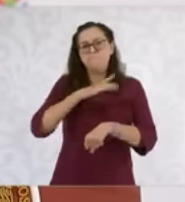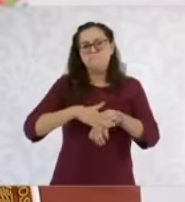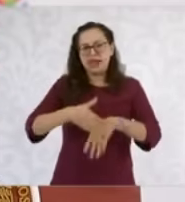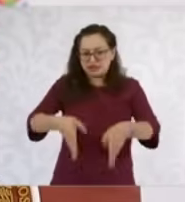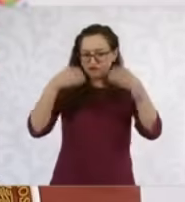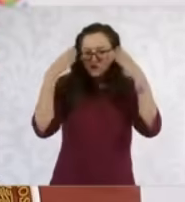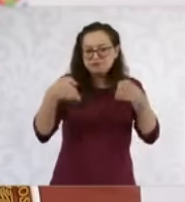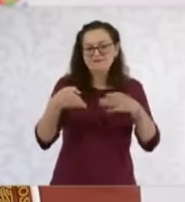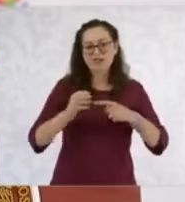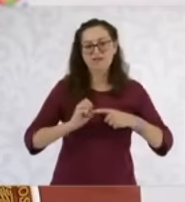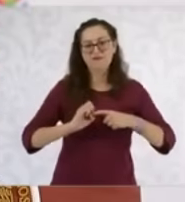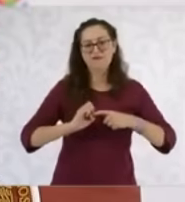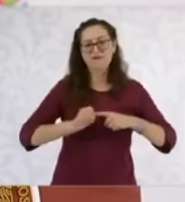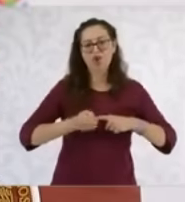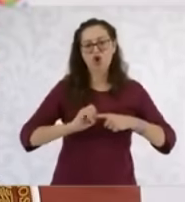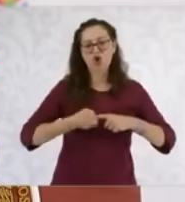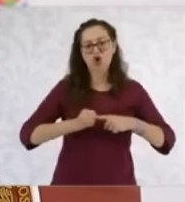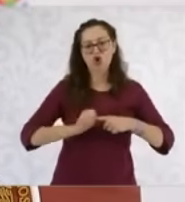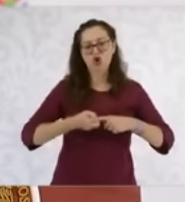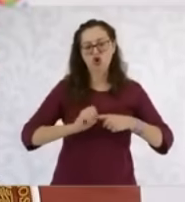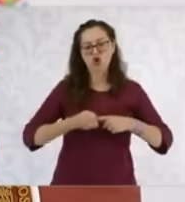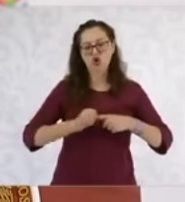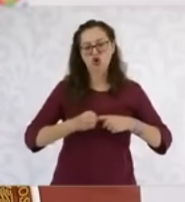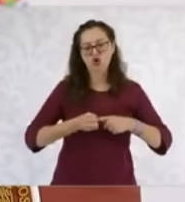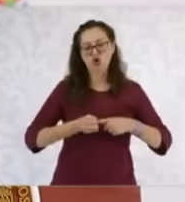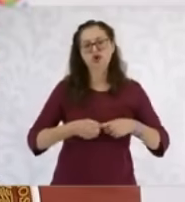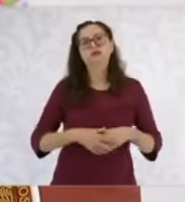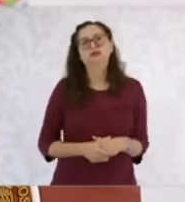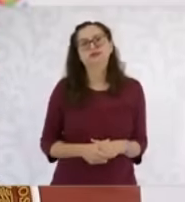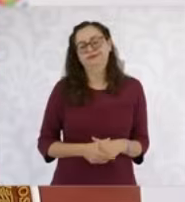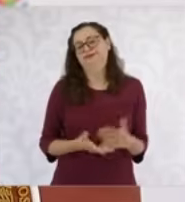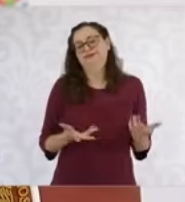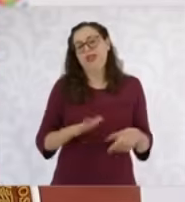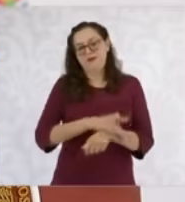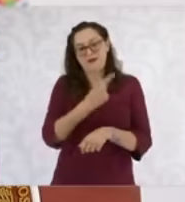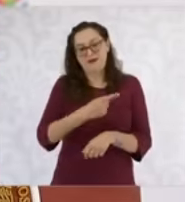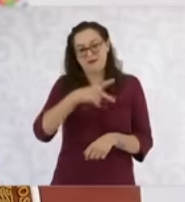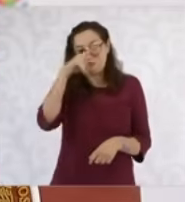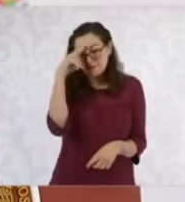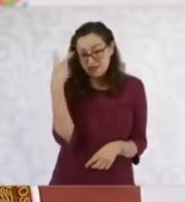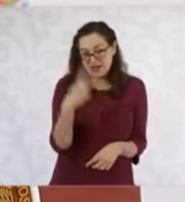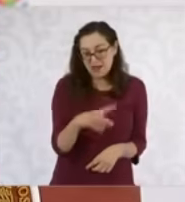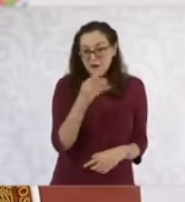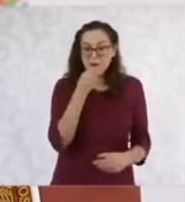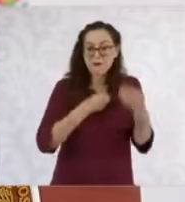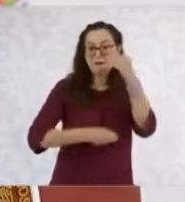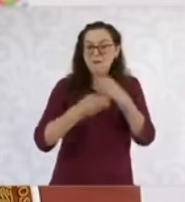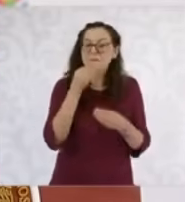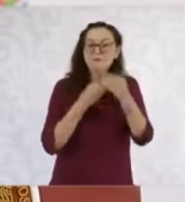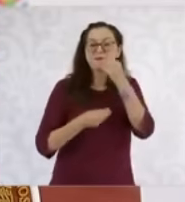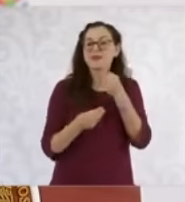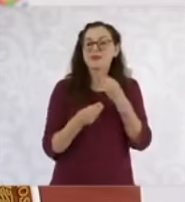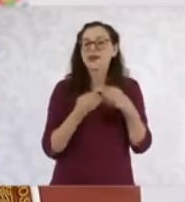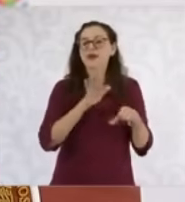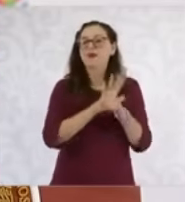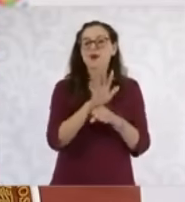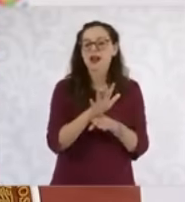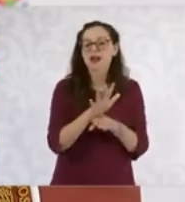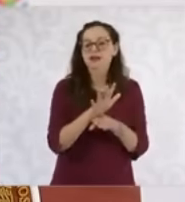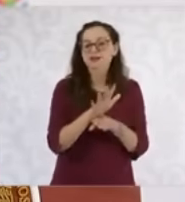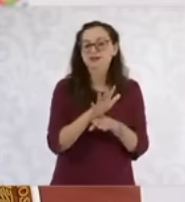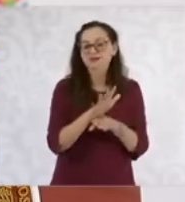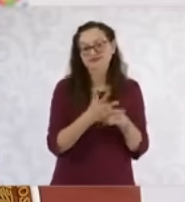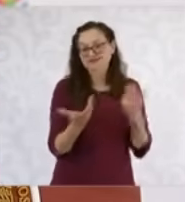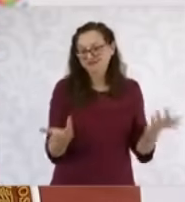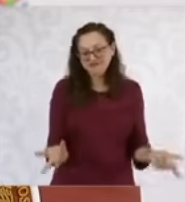alimentación básica de las y los mexicanos, nuestra alimentación básica, pues tiene que ver con la alimentación